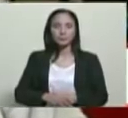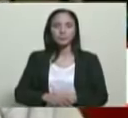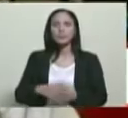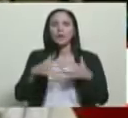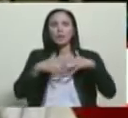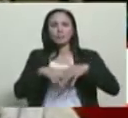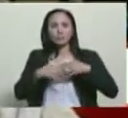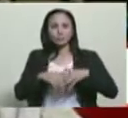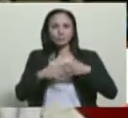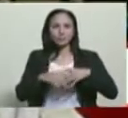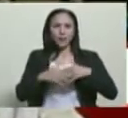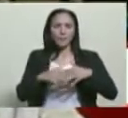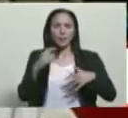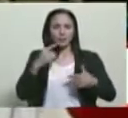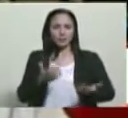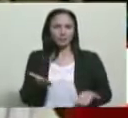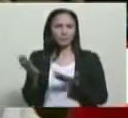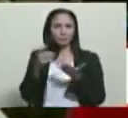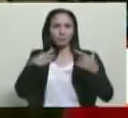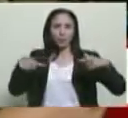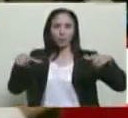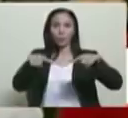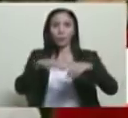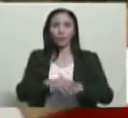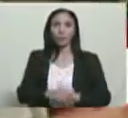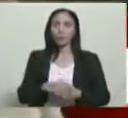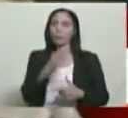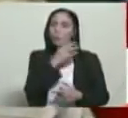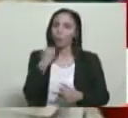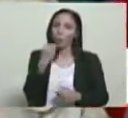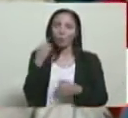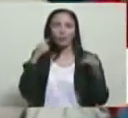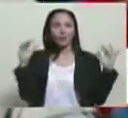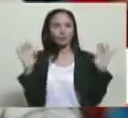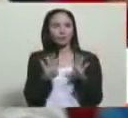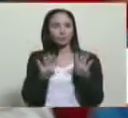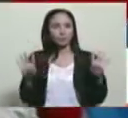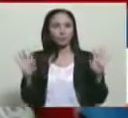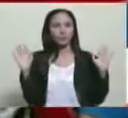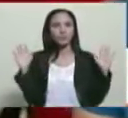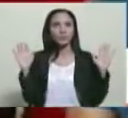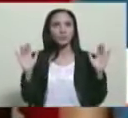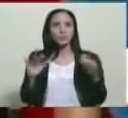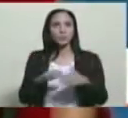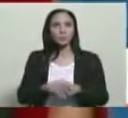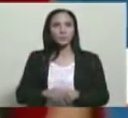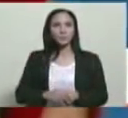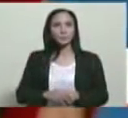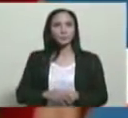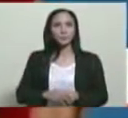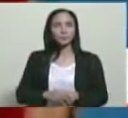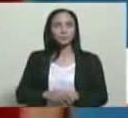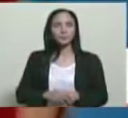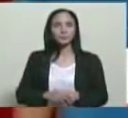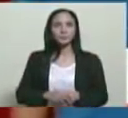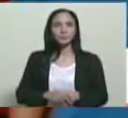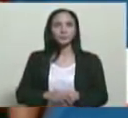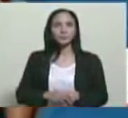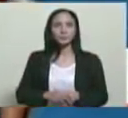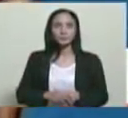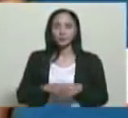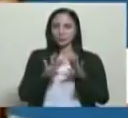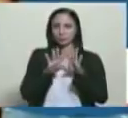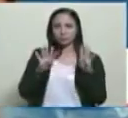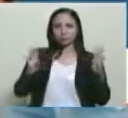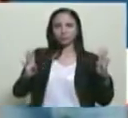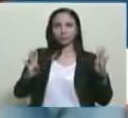social Rotocaribia, acompañado de esta juventud trabajadora, juventud productora. Aquí está con nosotros el compañero